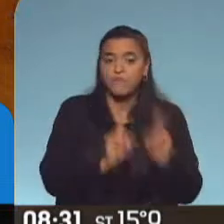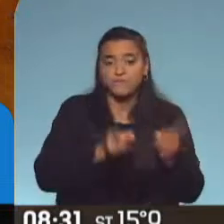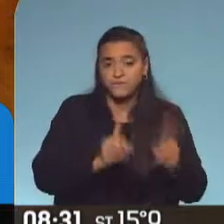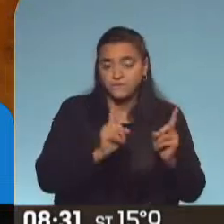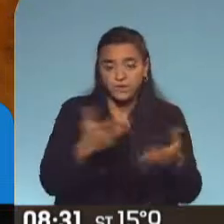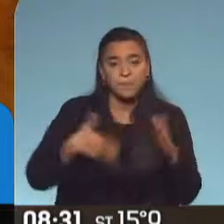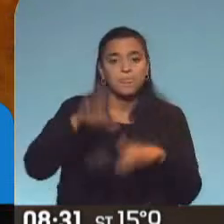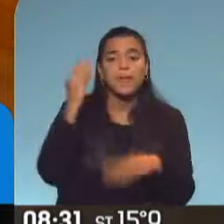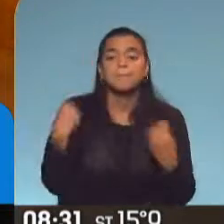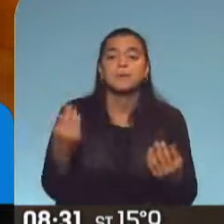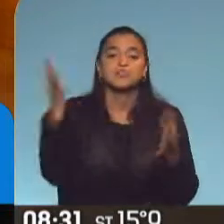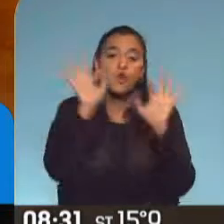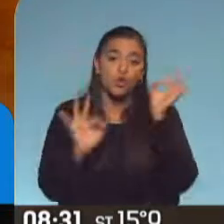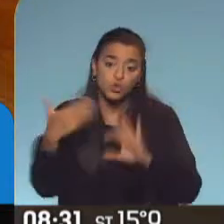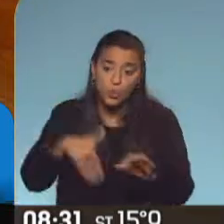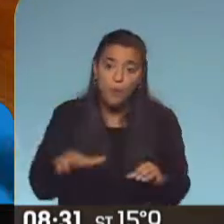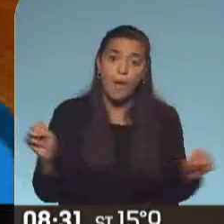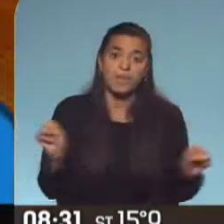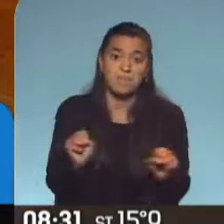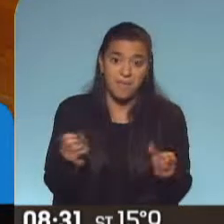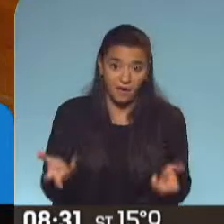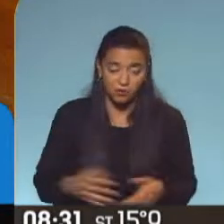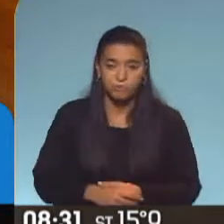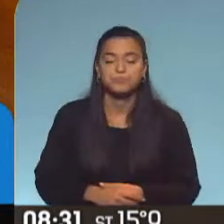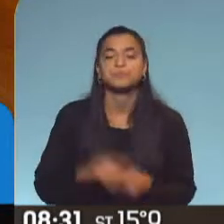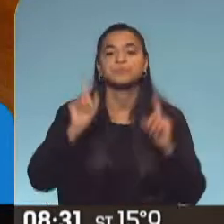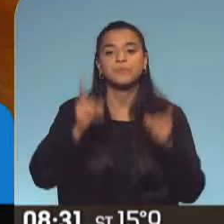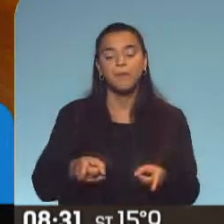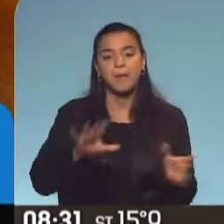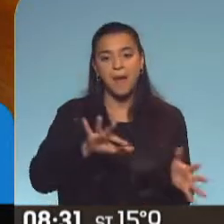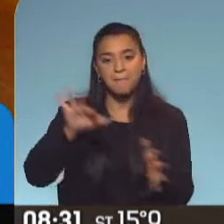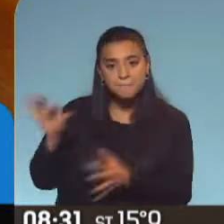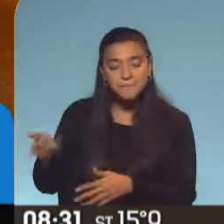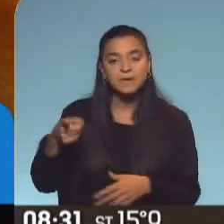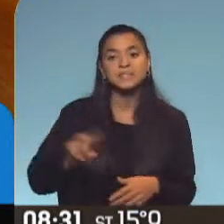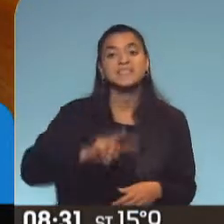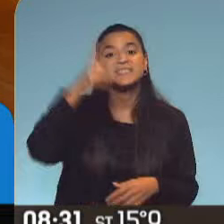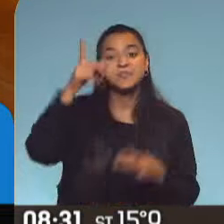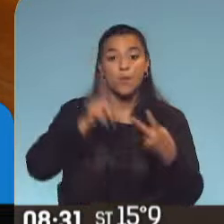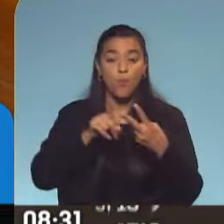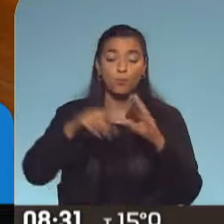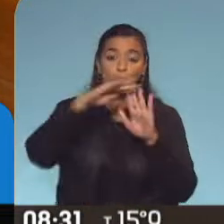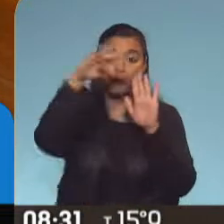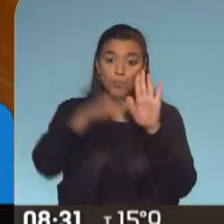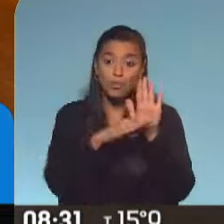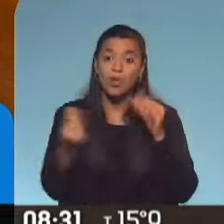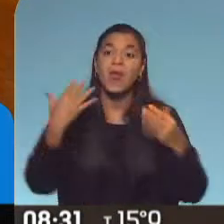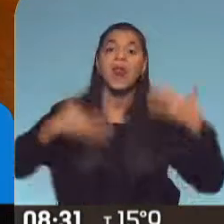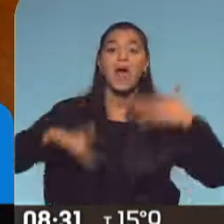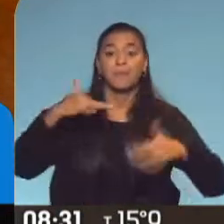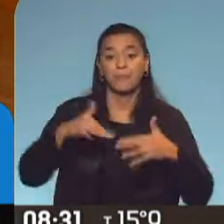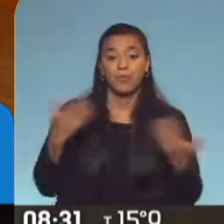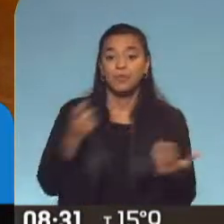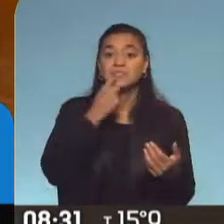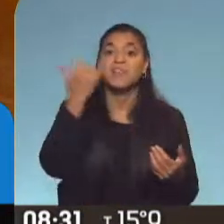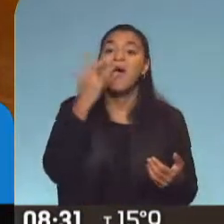mucho más cuando ya estamos en otoño rumbo al invierno. Y por el otro lado, la segunda dimensión del protocolo es el accionar rápido frente